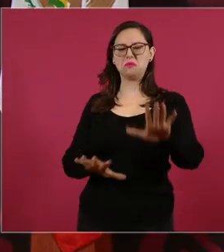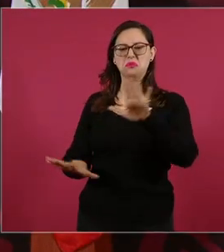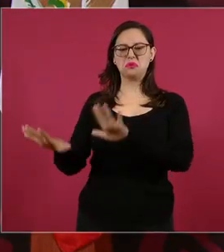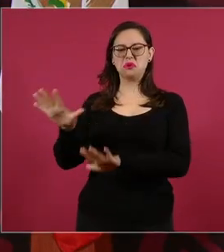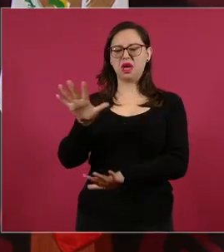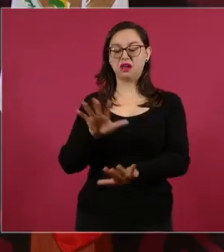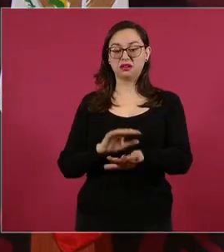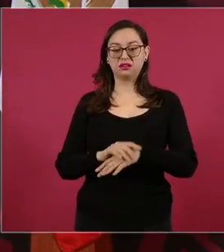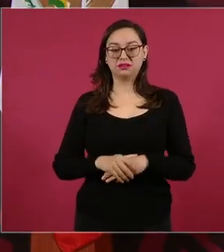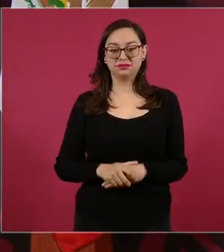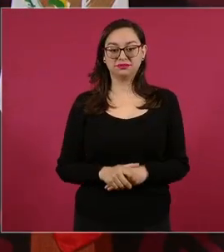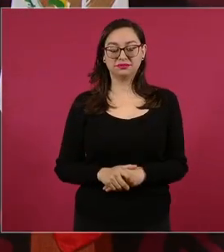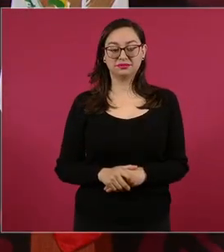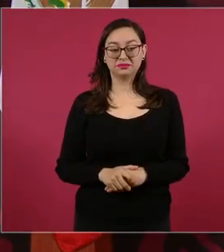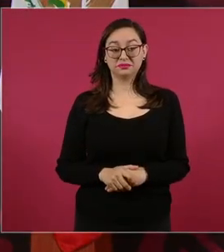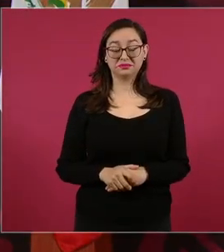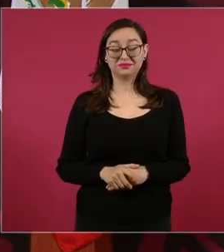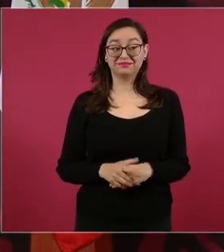Y